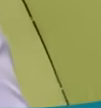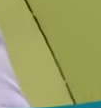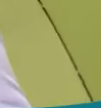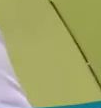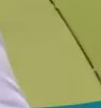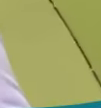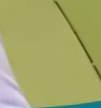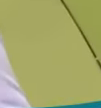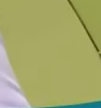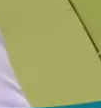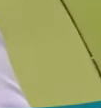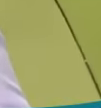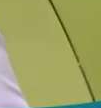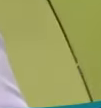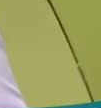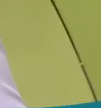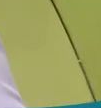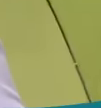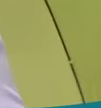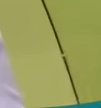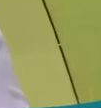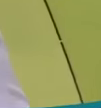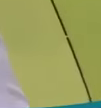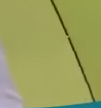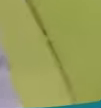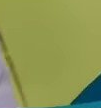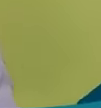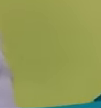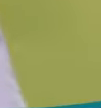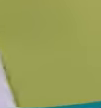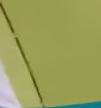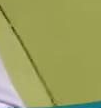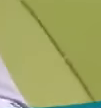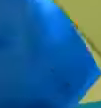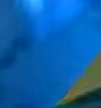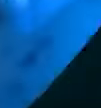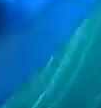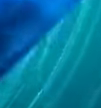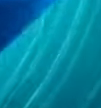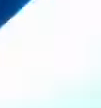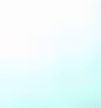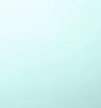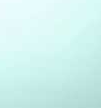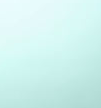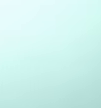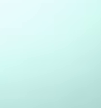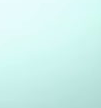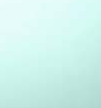Pues sintoniza la programación infantil de Cubavisión.